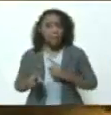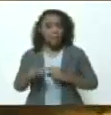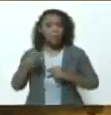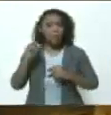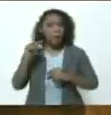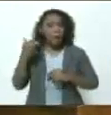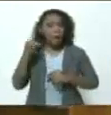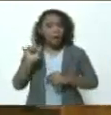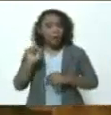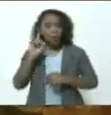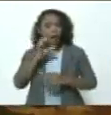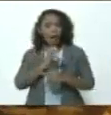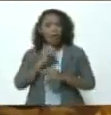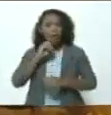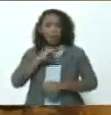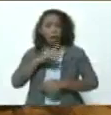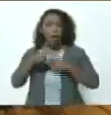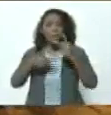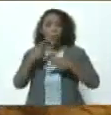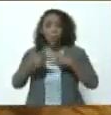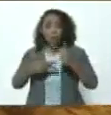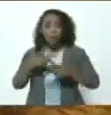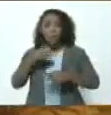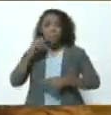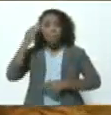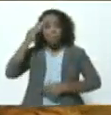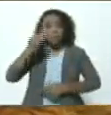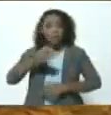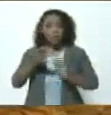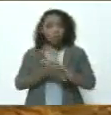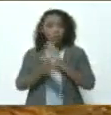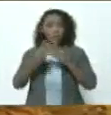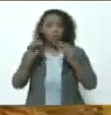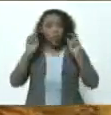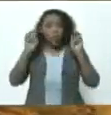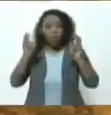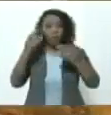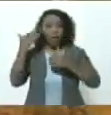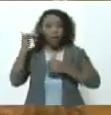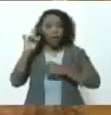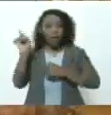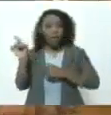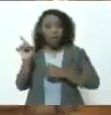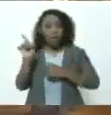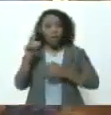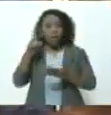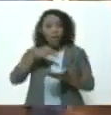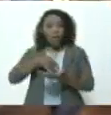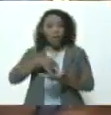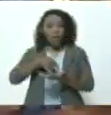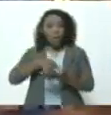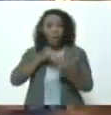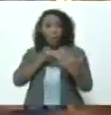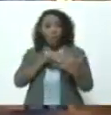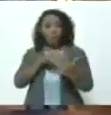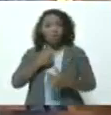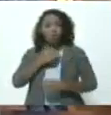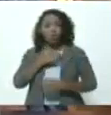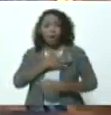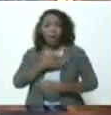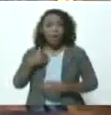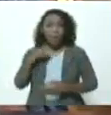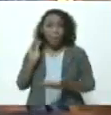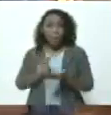es también una historia política y militar. O sea, todos los aspectos de lo que es Carabobo queríamos